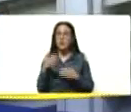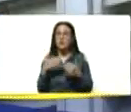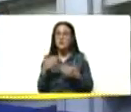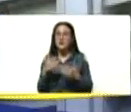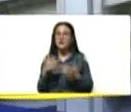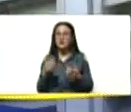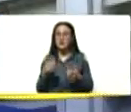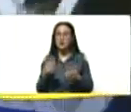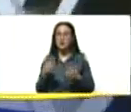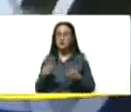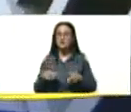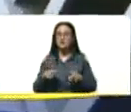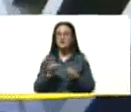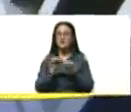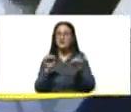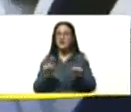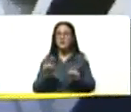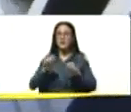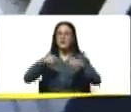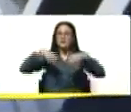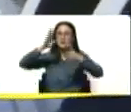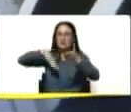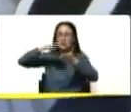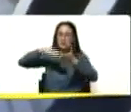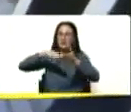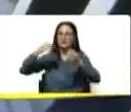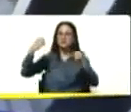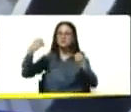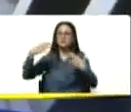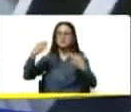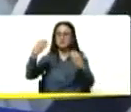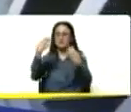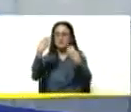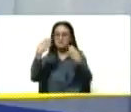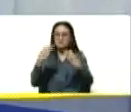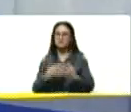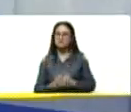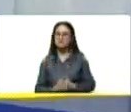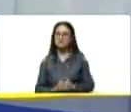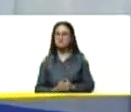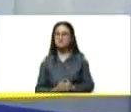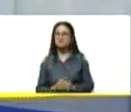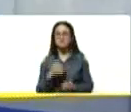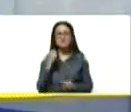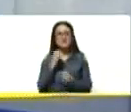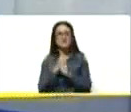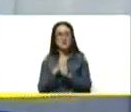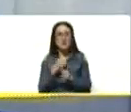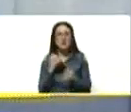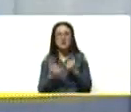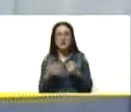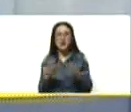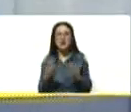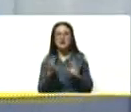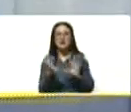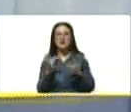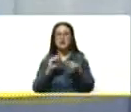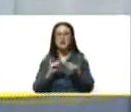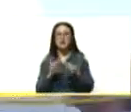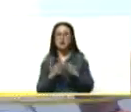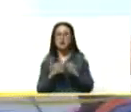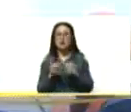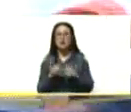vía, mejoramiento de sistemas de señalización. Ahora, bueno, el trabajo final que sería la adecuación de toda